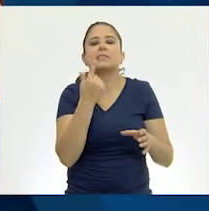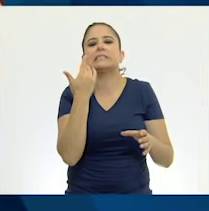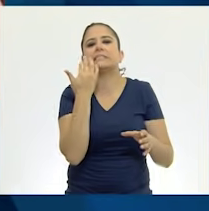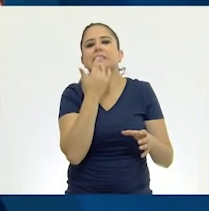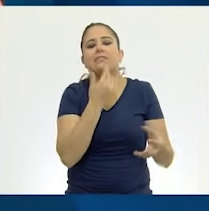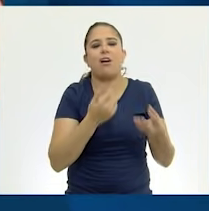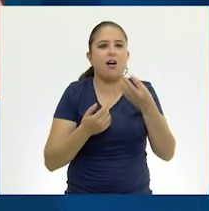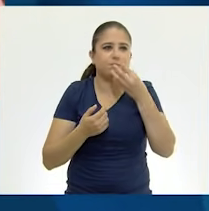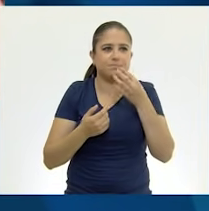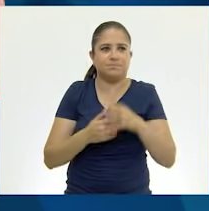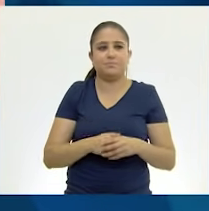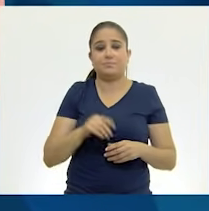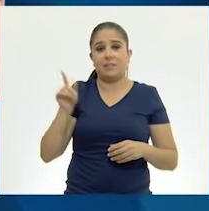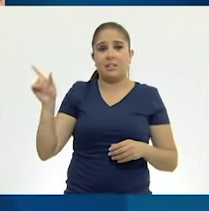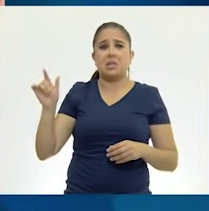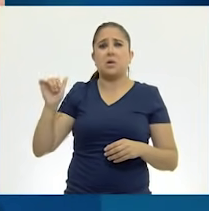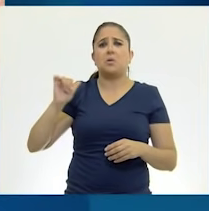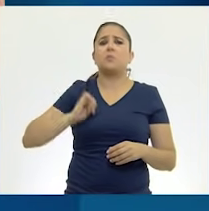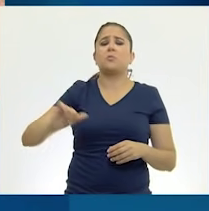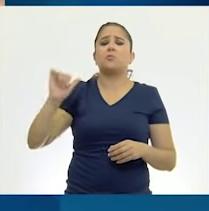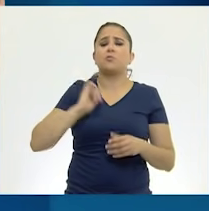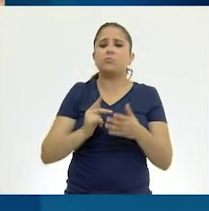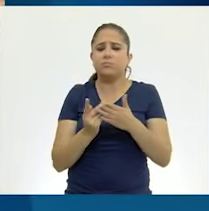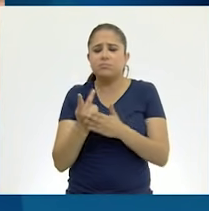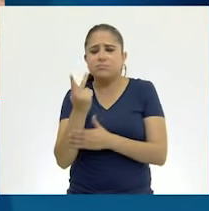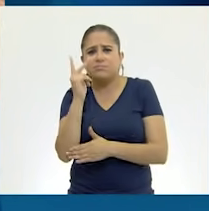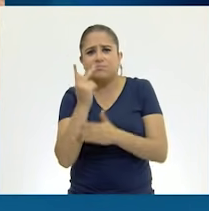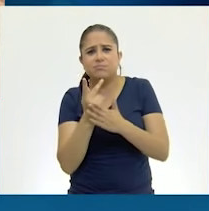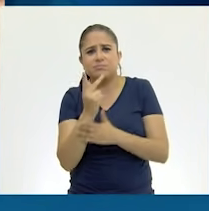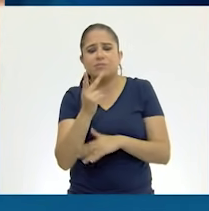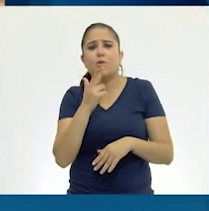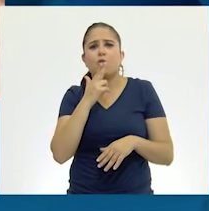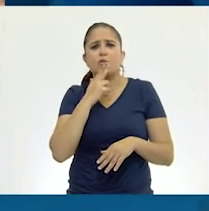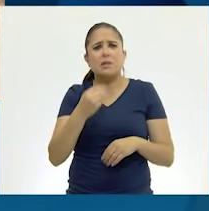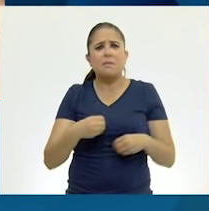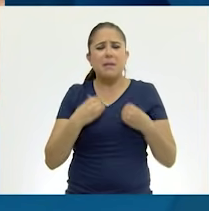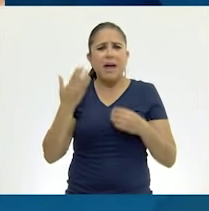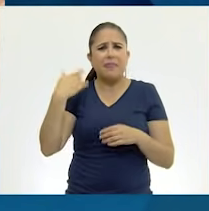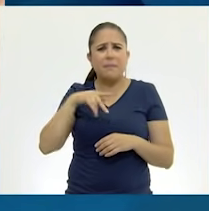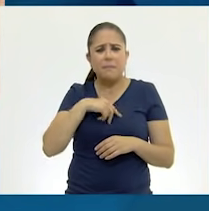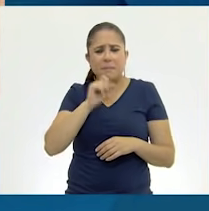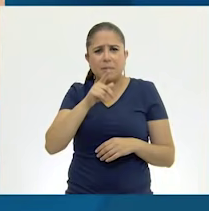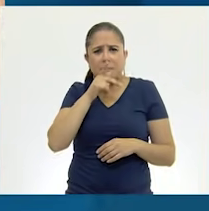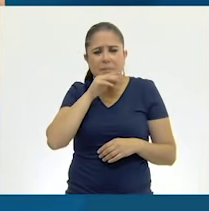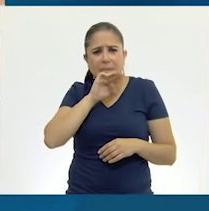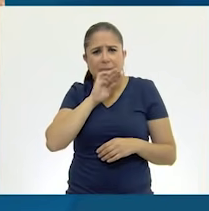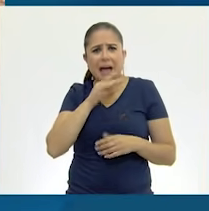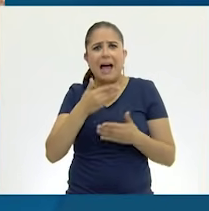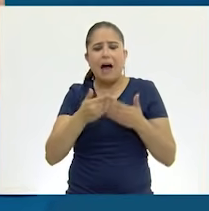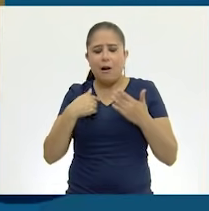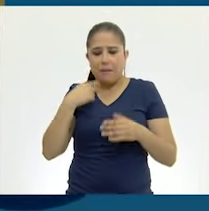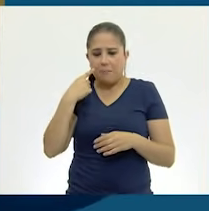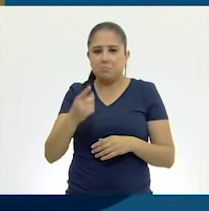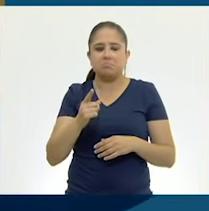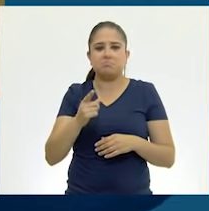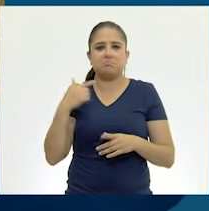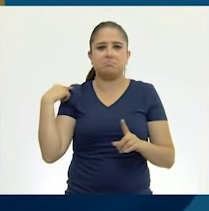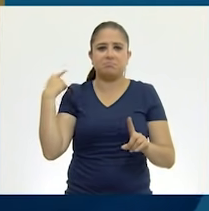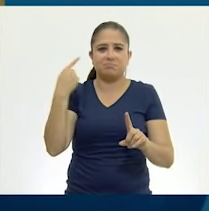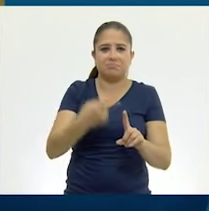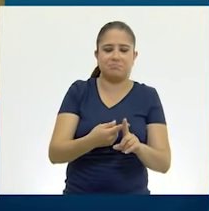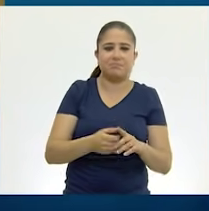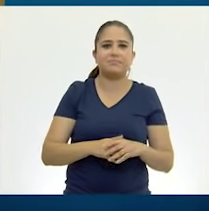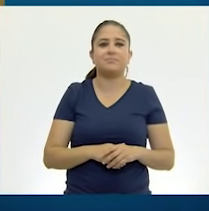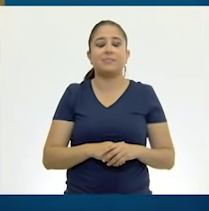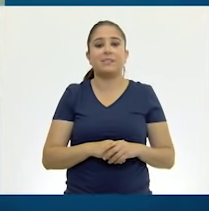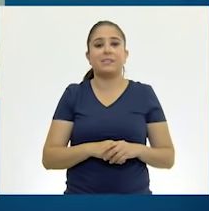es muy antigua aquí. Es la que se usaba cuando vivían mis papás y ahora ya no la he vuelto a ver. A que nunca